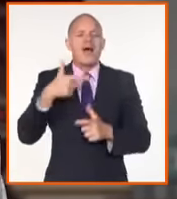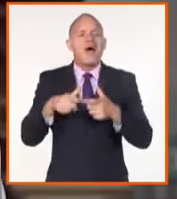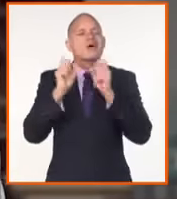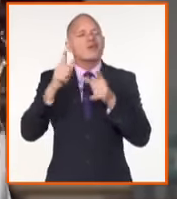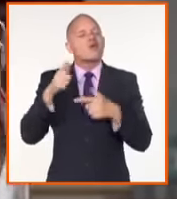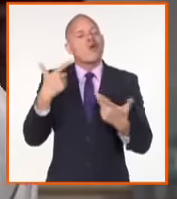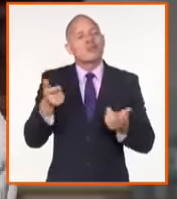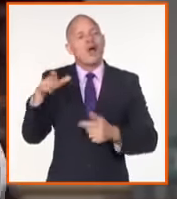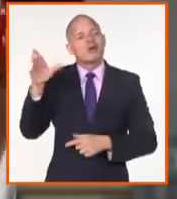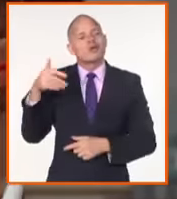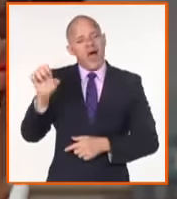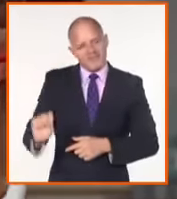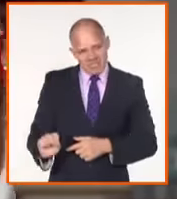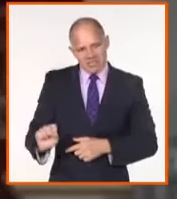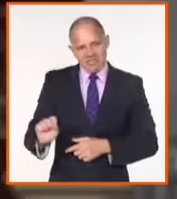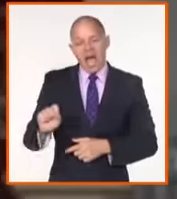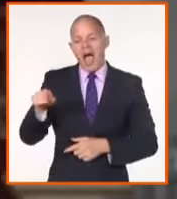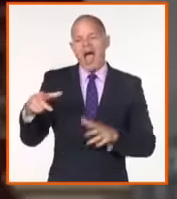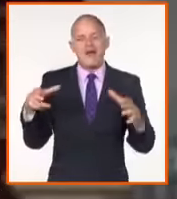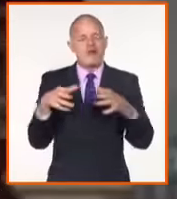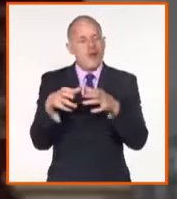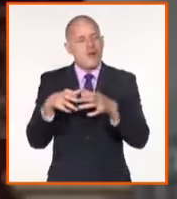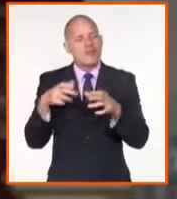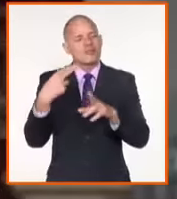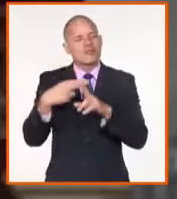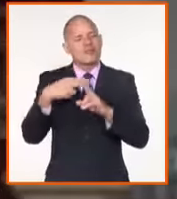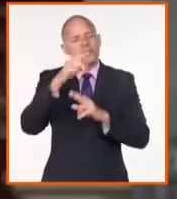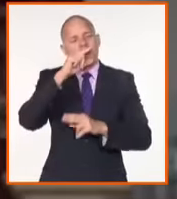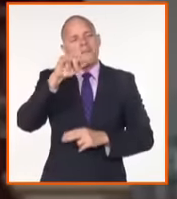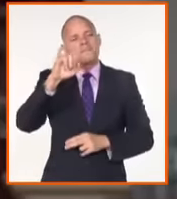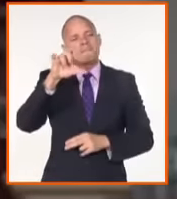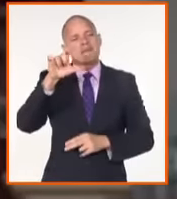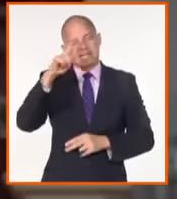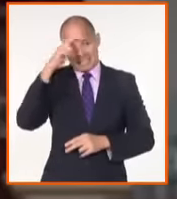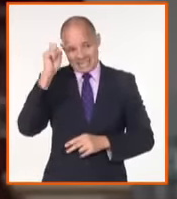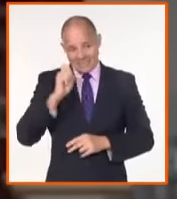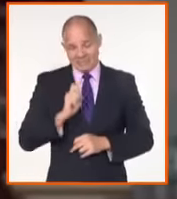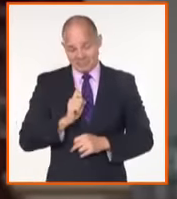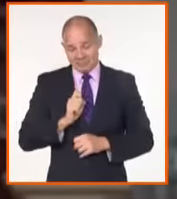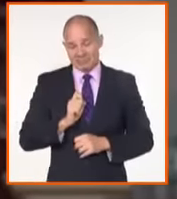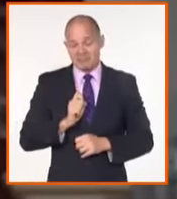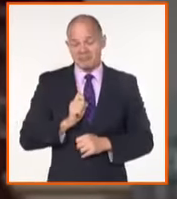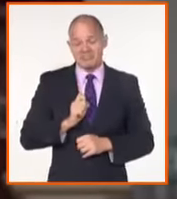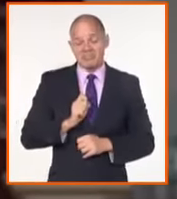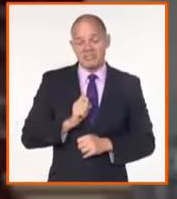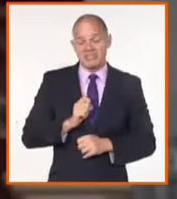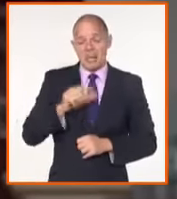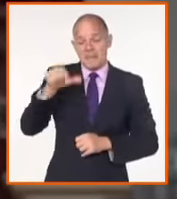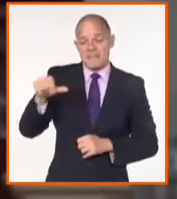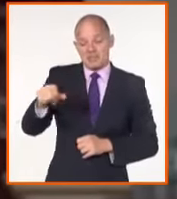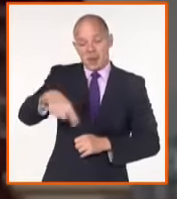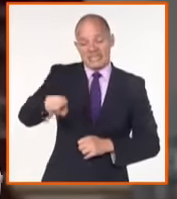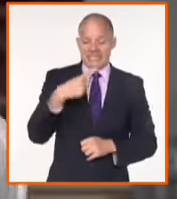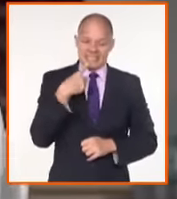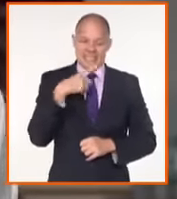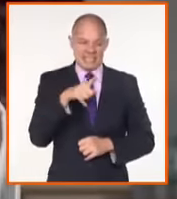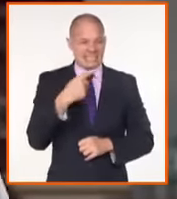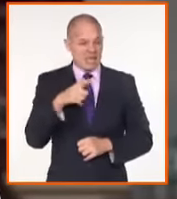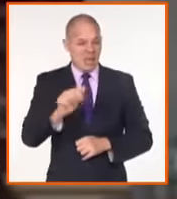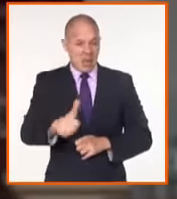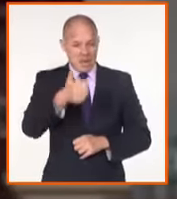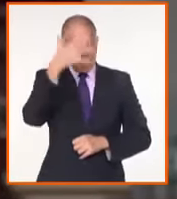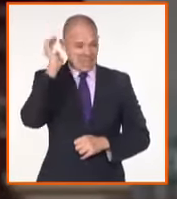y los menos agresivos dicen cuáles son los beneficios de estos viajes. ¿Se